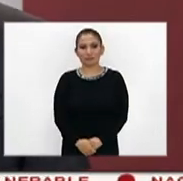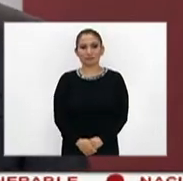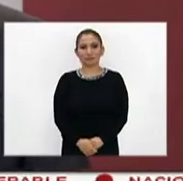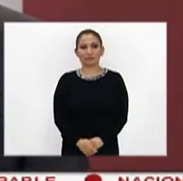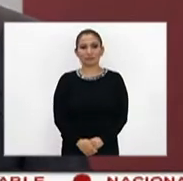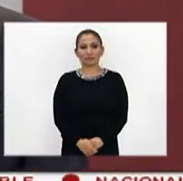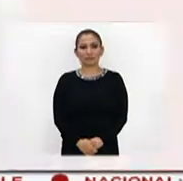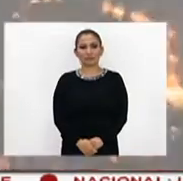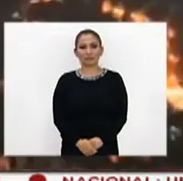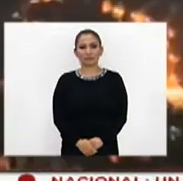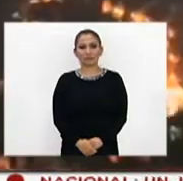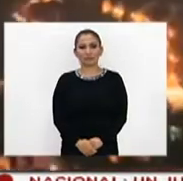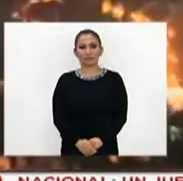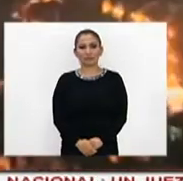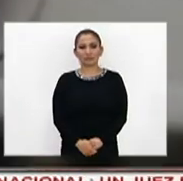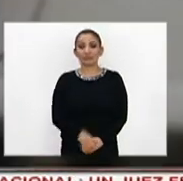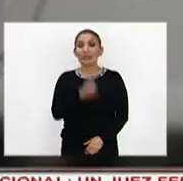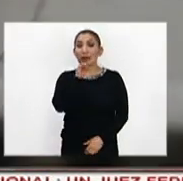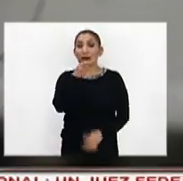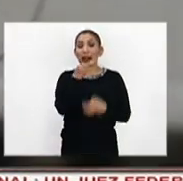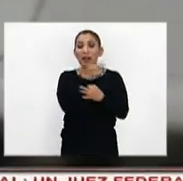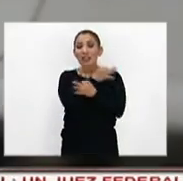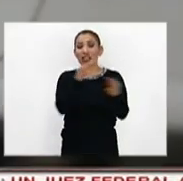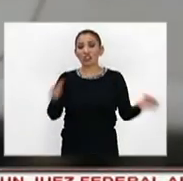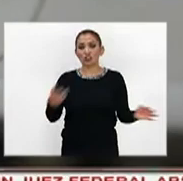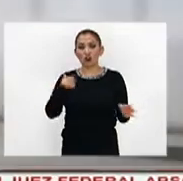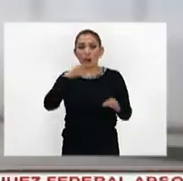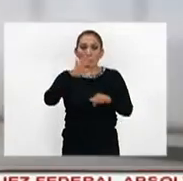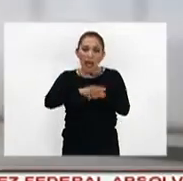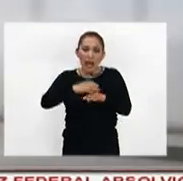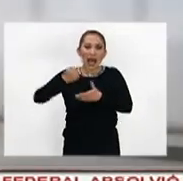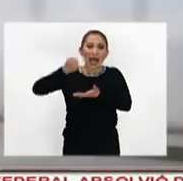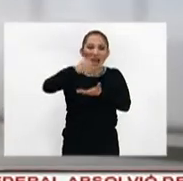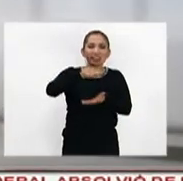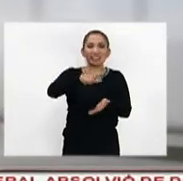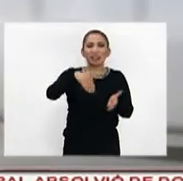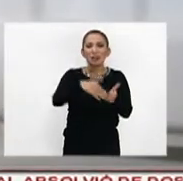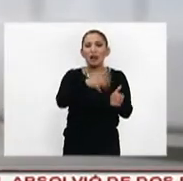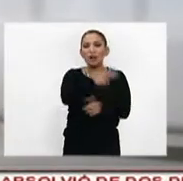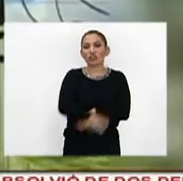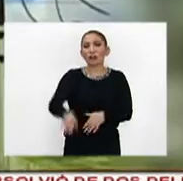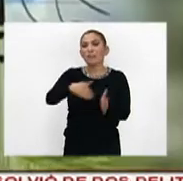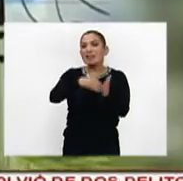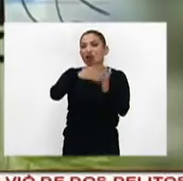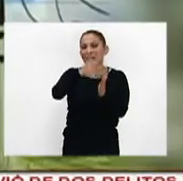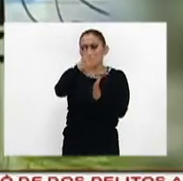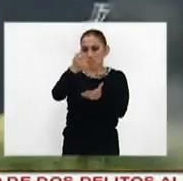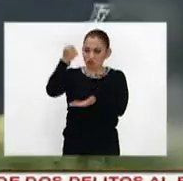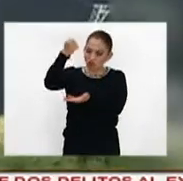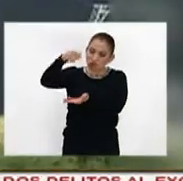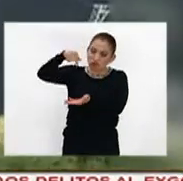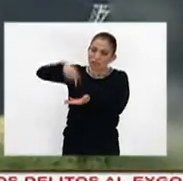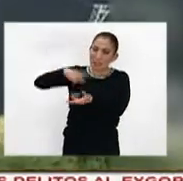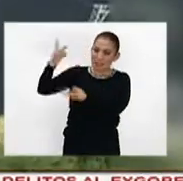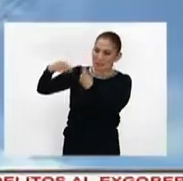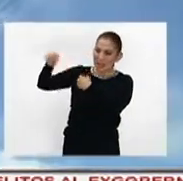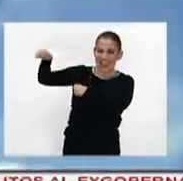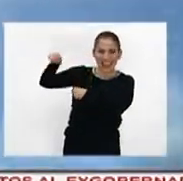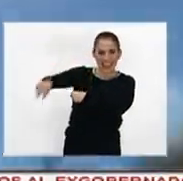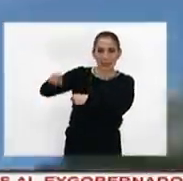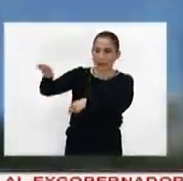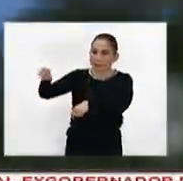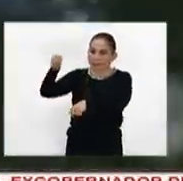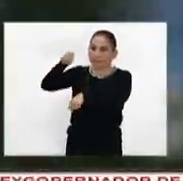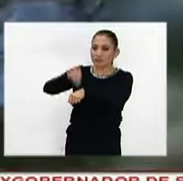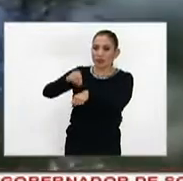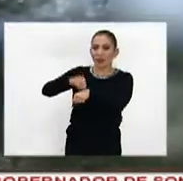Enrique Peña Nieto. Además, informó que se reinvertirán los 16,400 millones de pesos provenientes de la